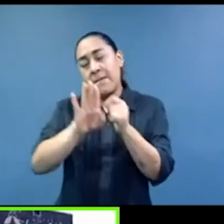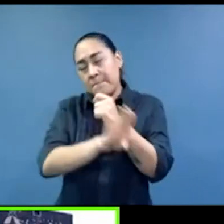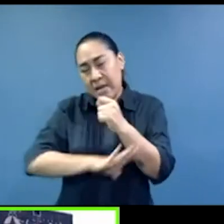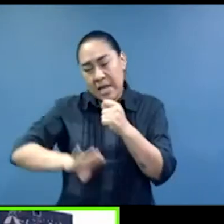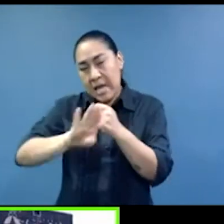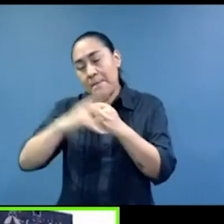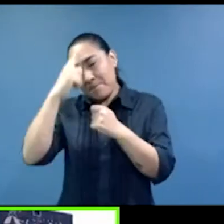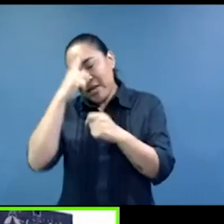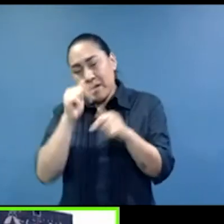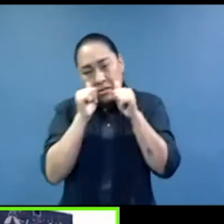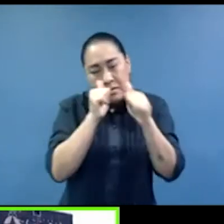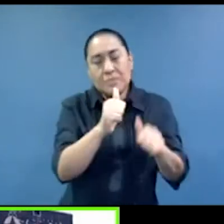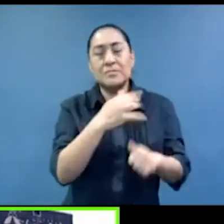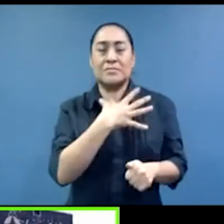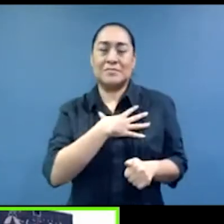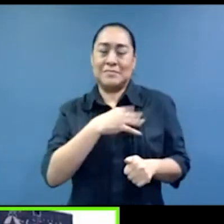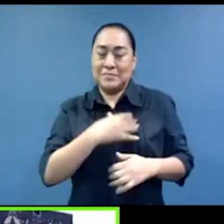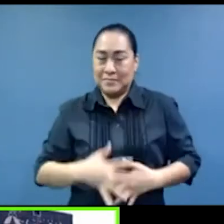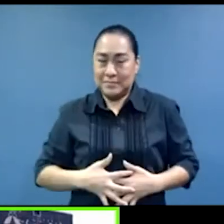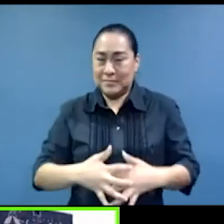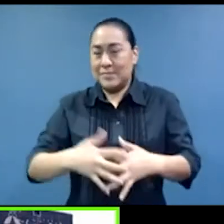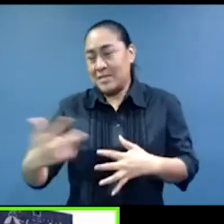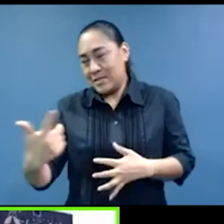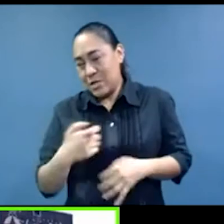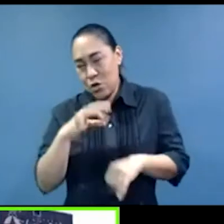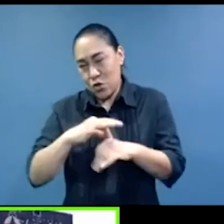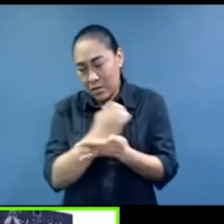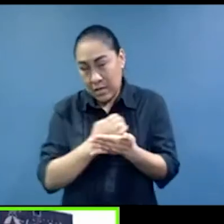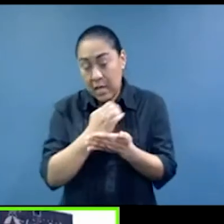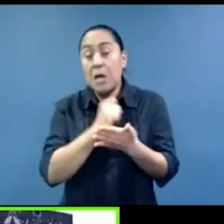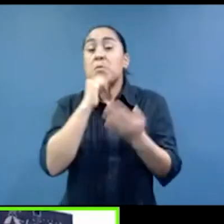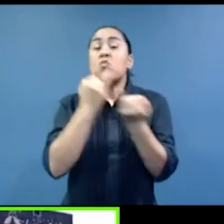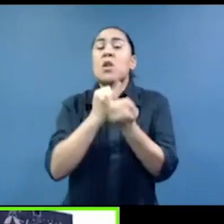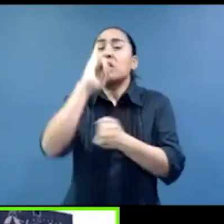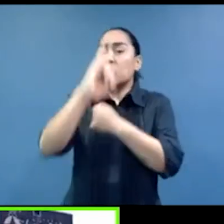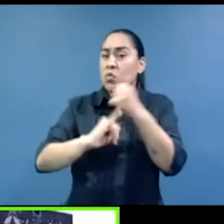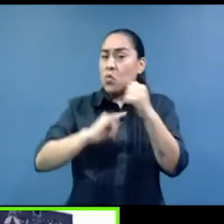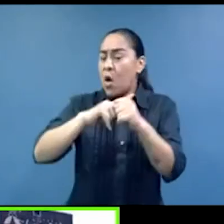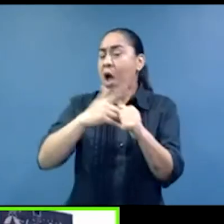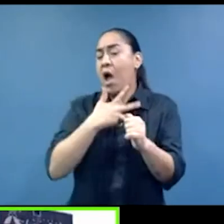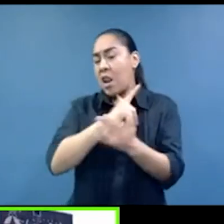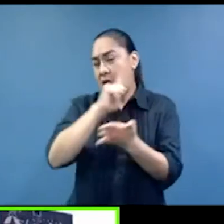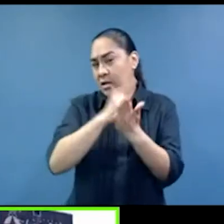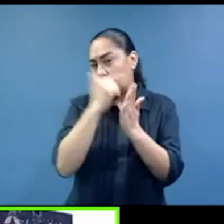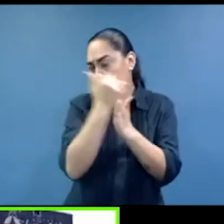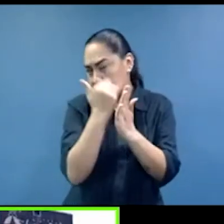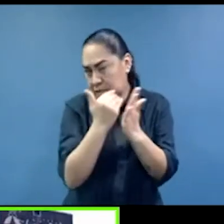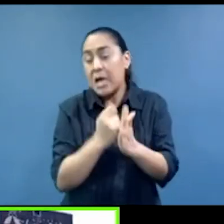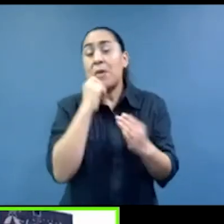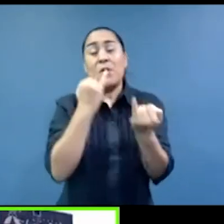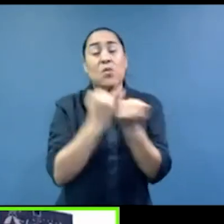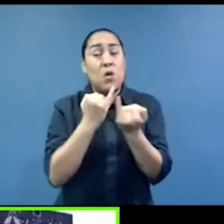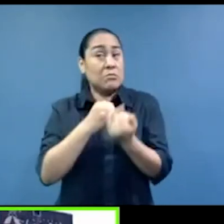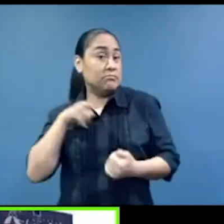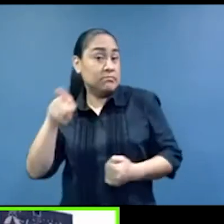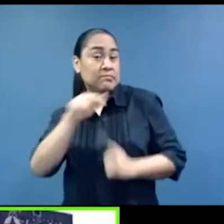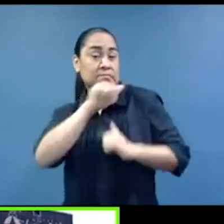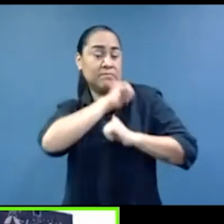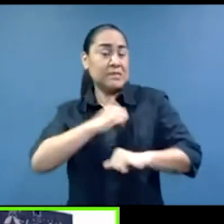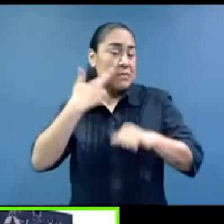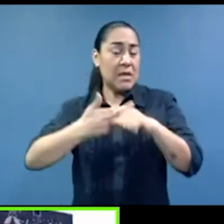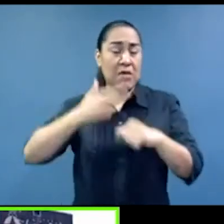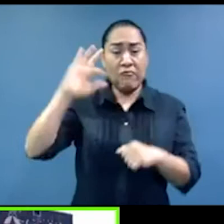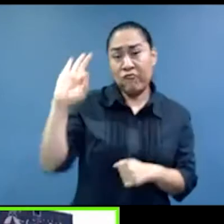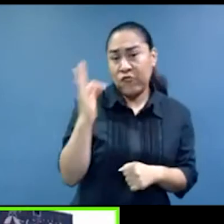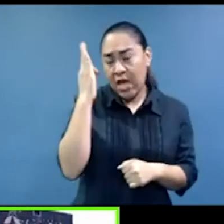y la aplicación conforme los estándares internacionales que tenemos, y que el órgano federal tenga la capacidad